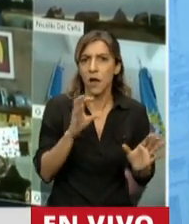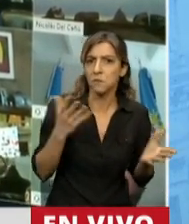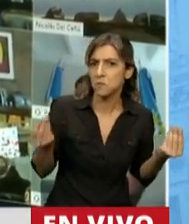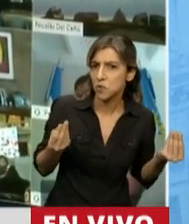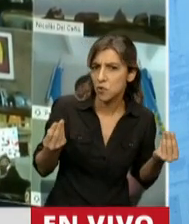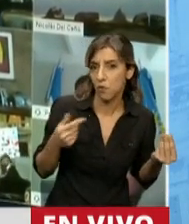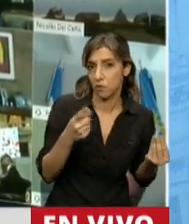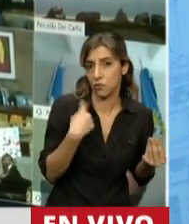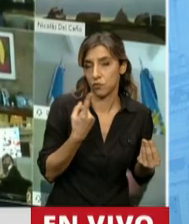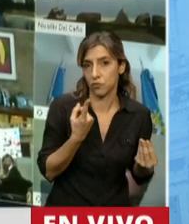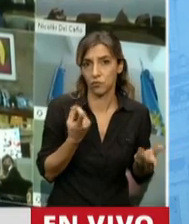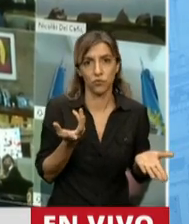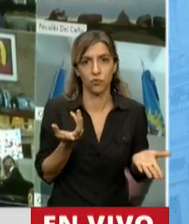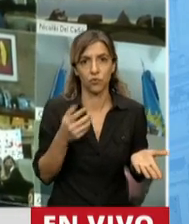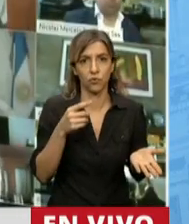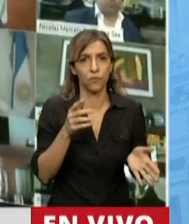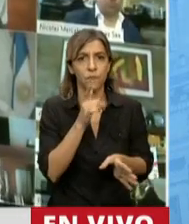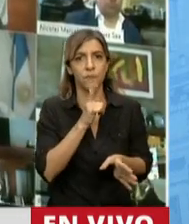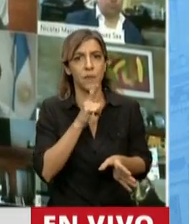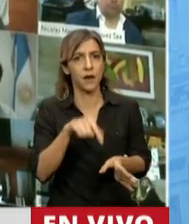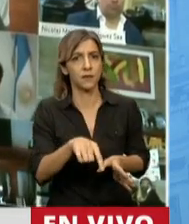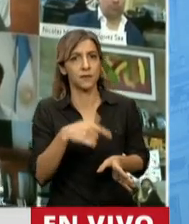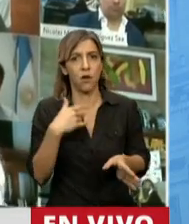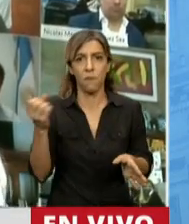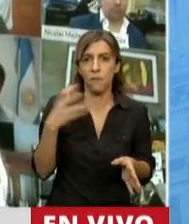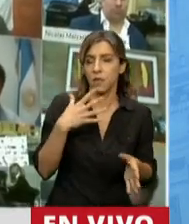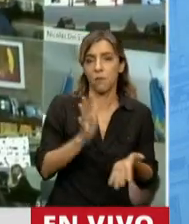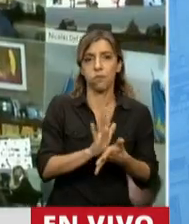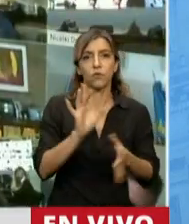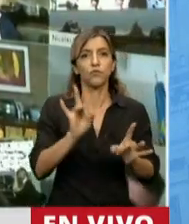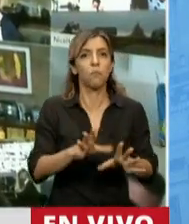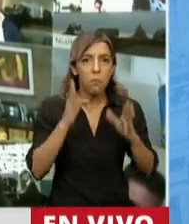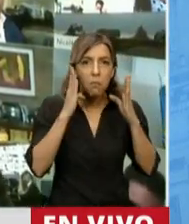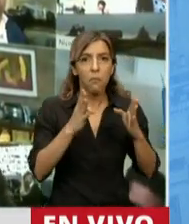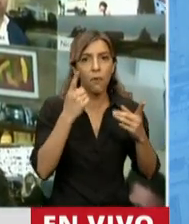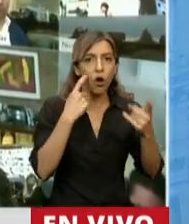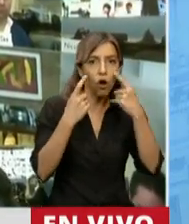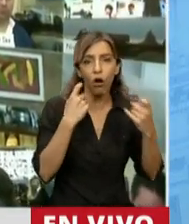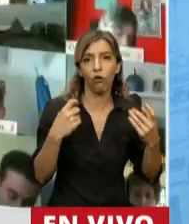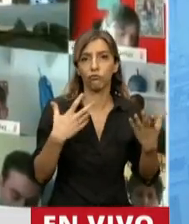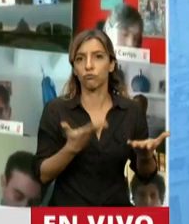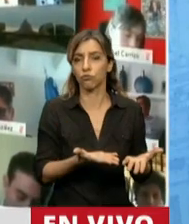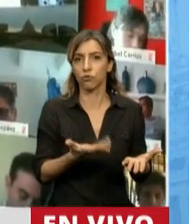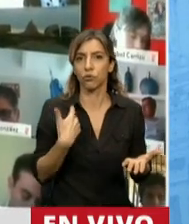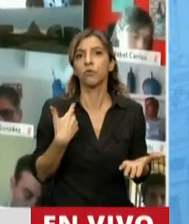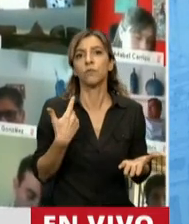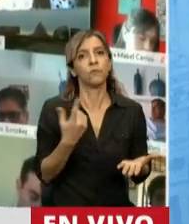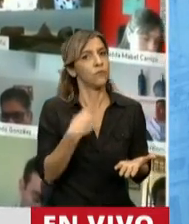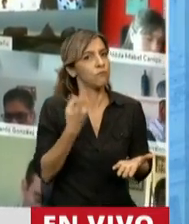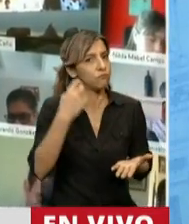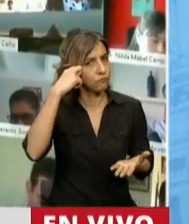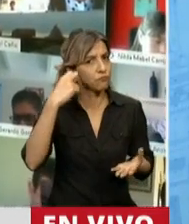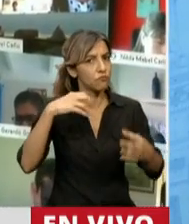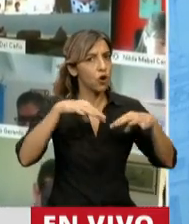escribanía. Y no podemos permitir semejante función. El Congreso es auditor, es contralor,